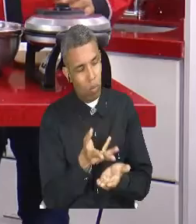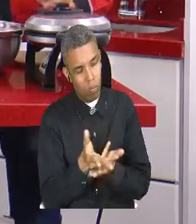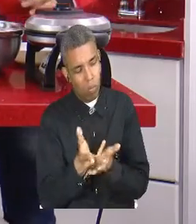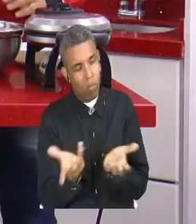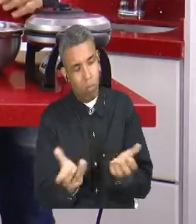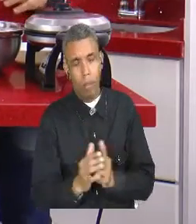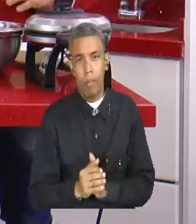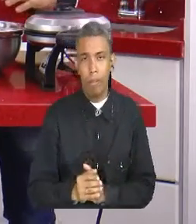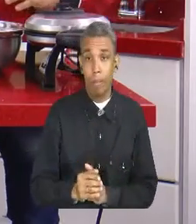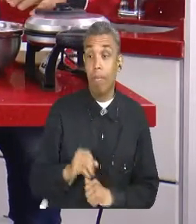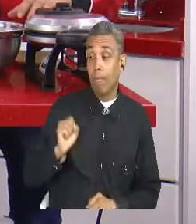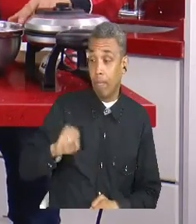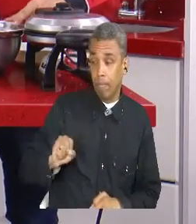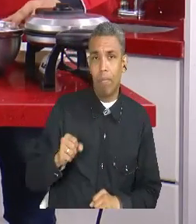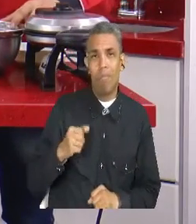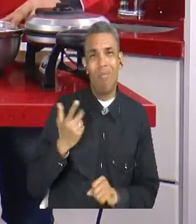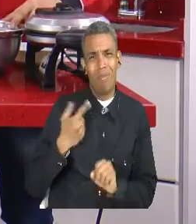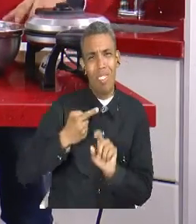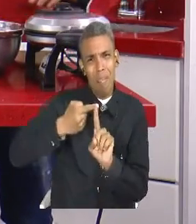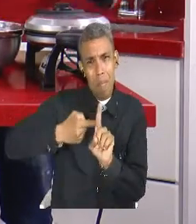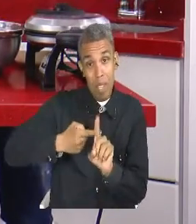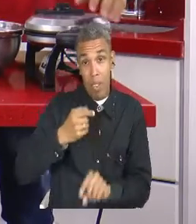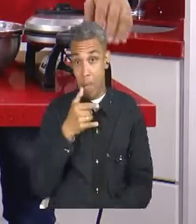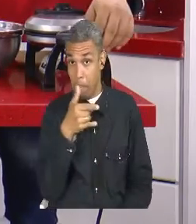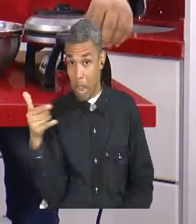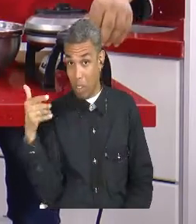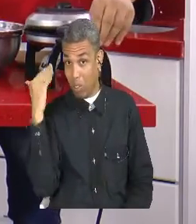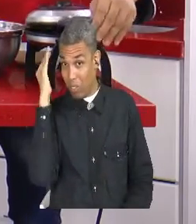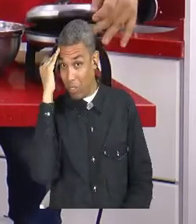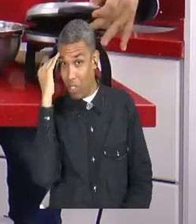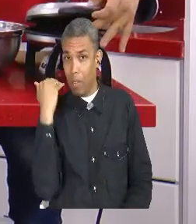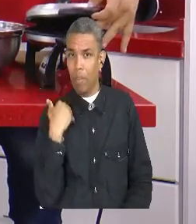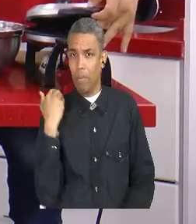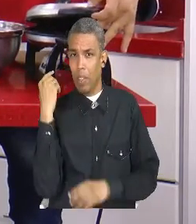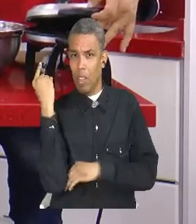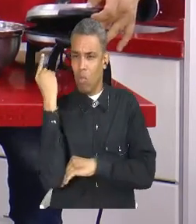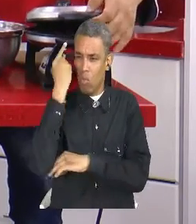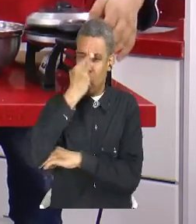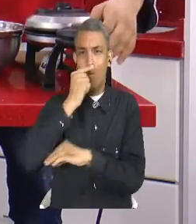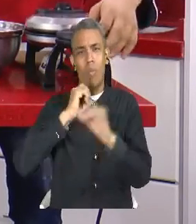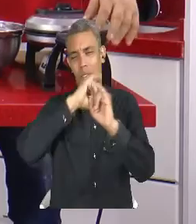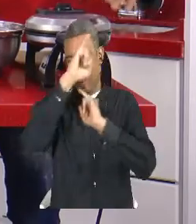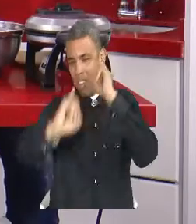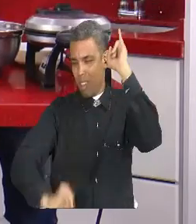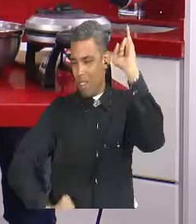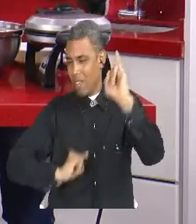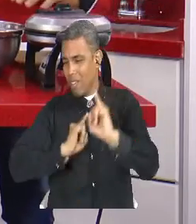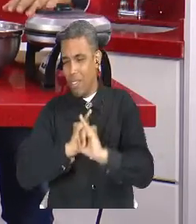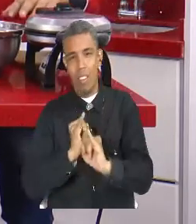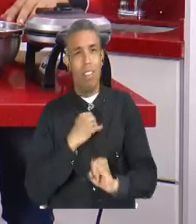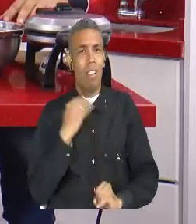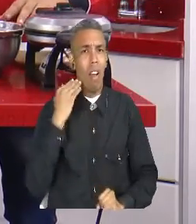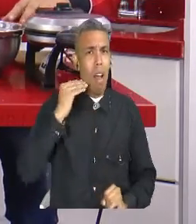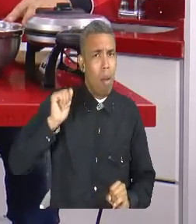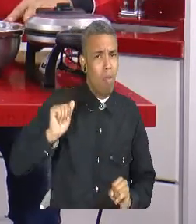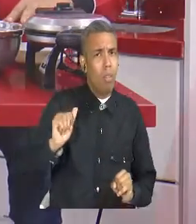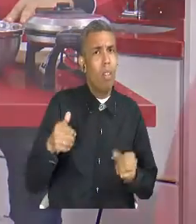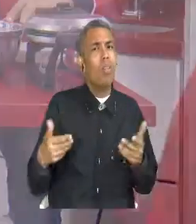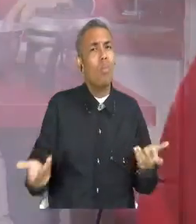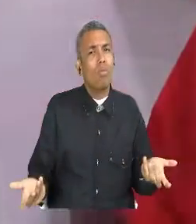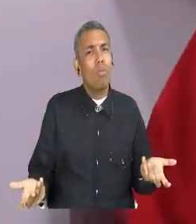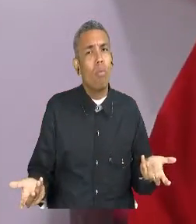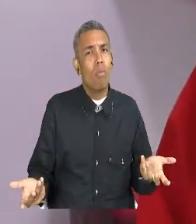ahorita en el mes de la mujer, ¿no? El 8 de marzo pues celebramos el Día Internacional de la Mujer y es ese mensaje de, o sea, las mujeres